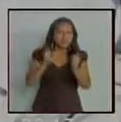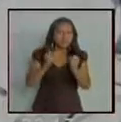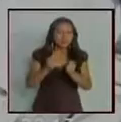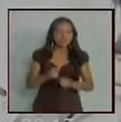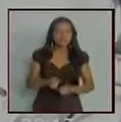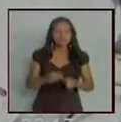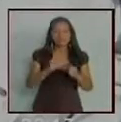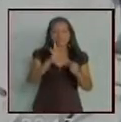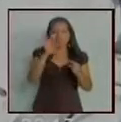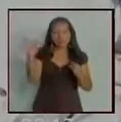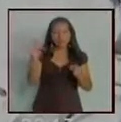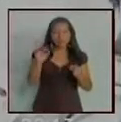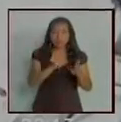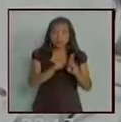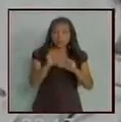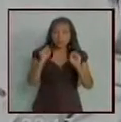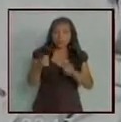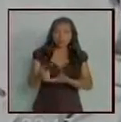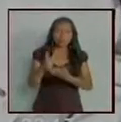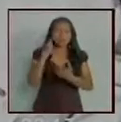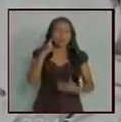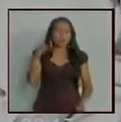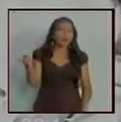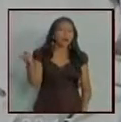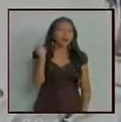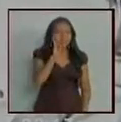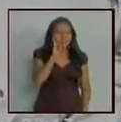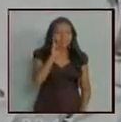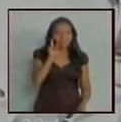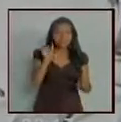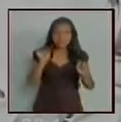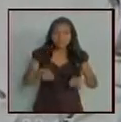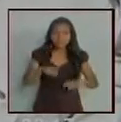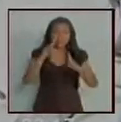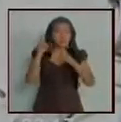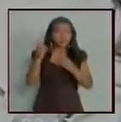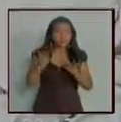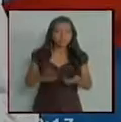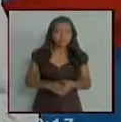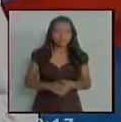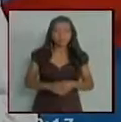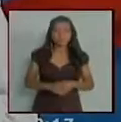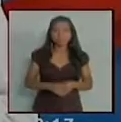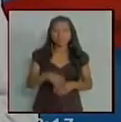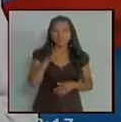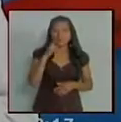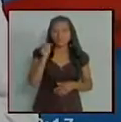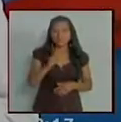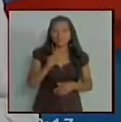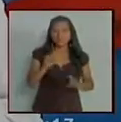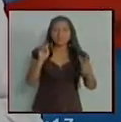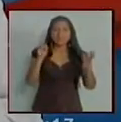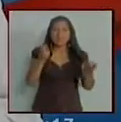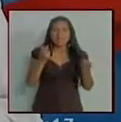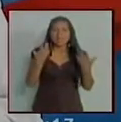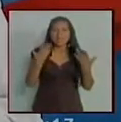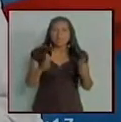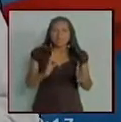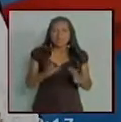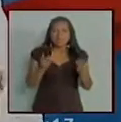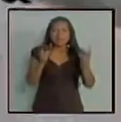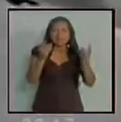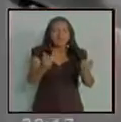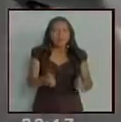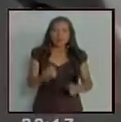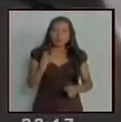momento privarnos del sentido del oído, pues de un momento a otro? ¿Estamos llegando a esos riesgos? Claro, esas se llaman pérdidas súbitas de la audición,